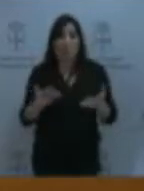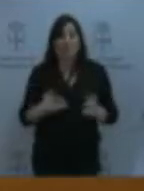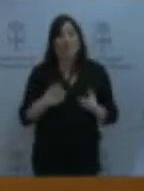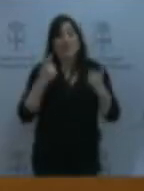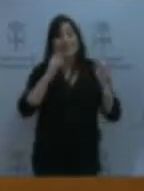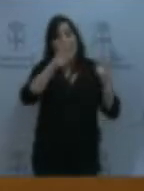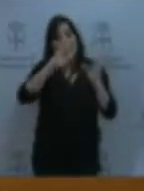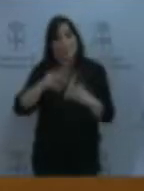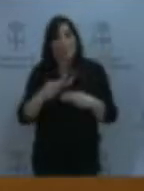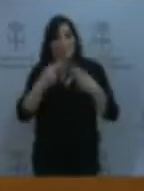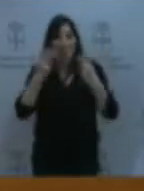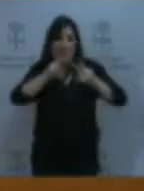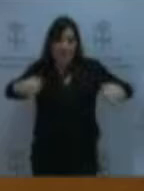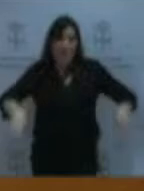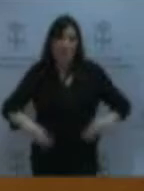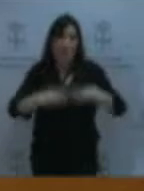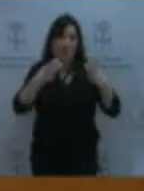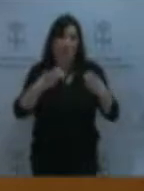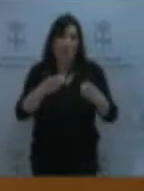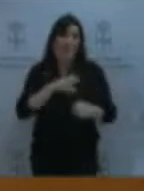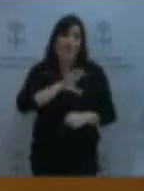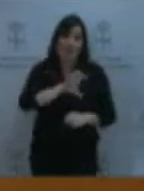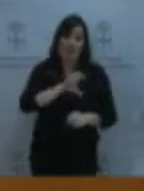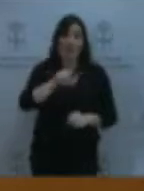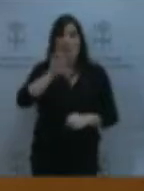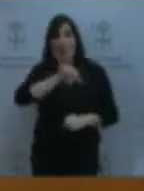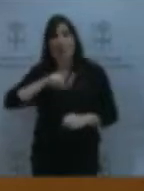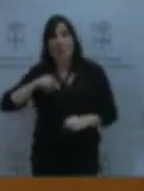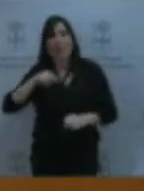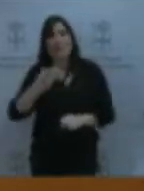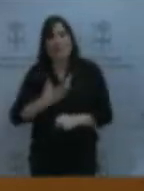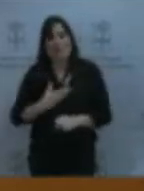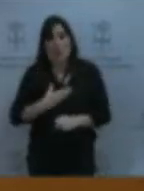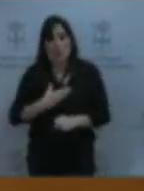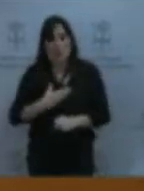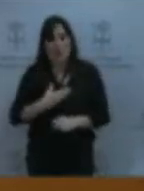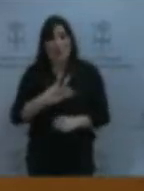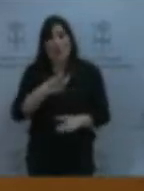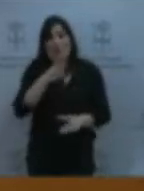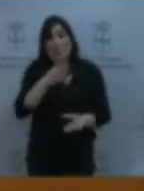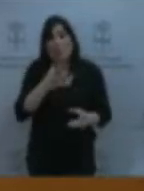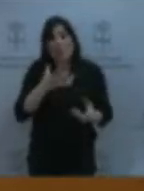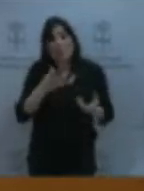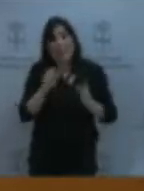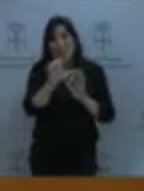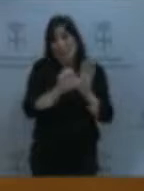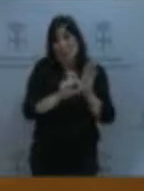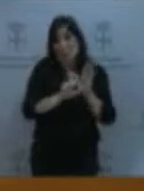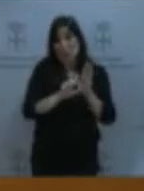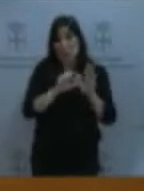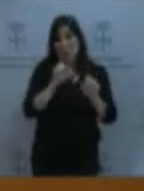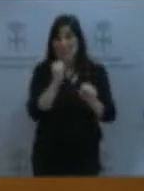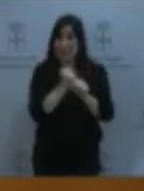estatal, autonómicas, también locales, hacer una suerte de estatuto de los trabajadores dentro de las administraciones